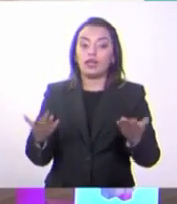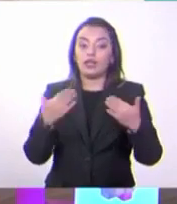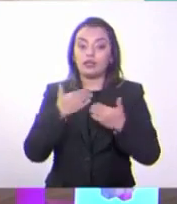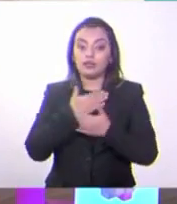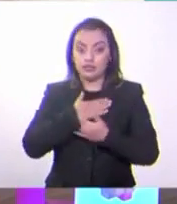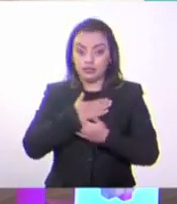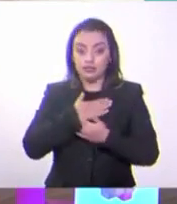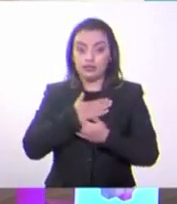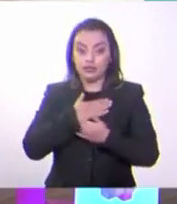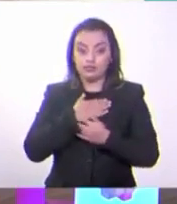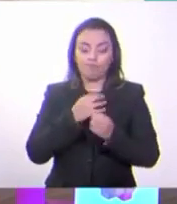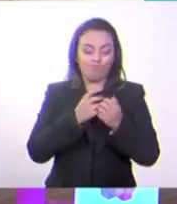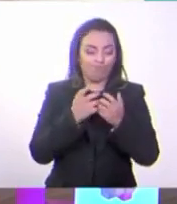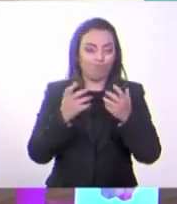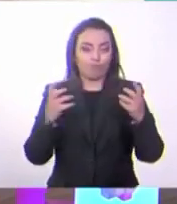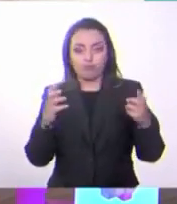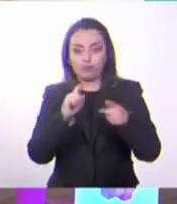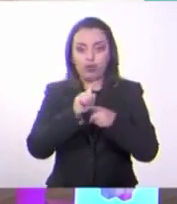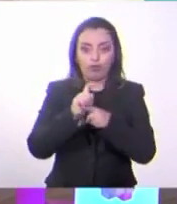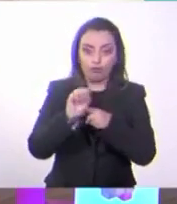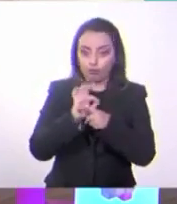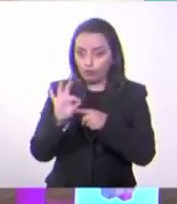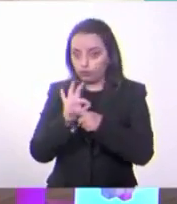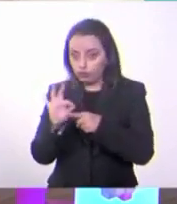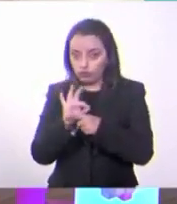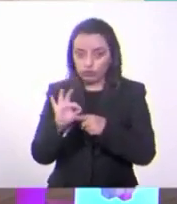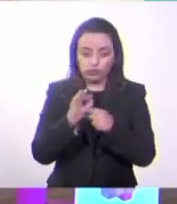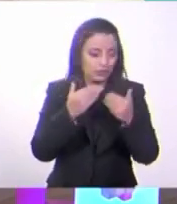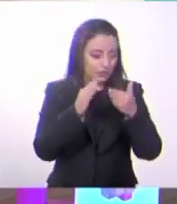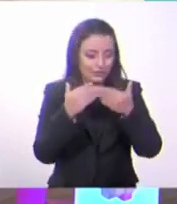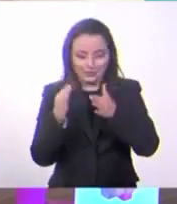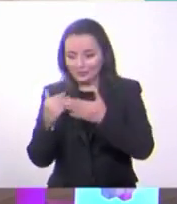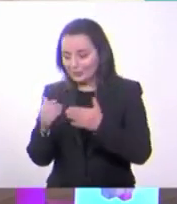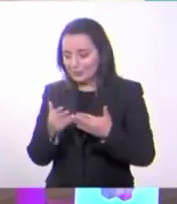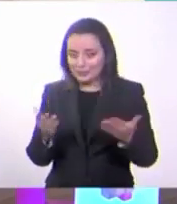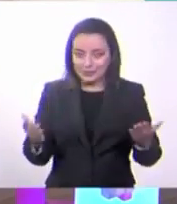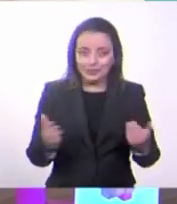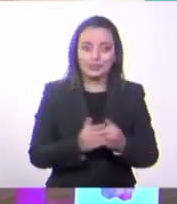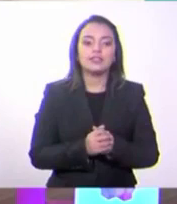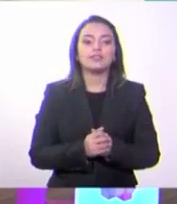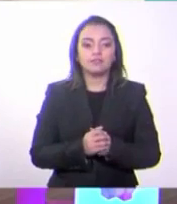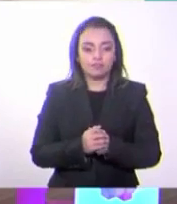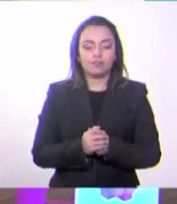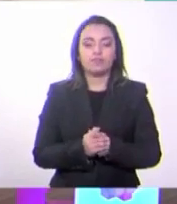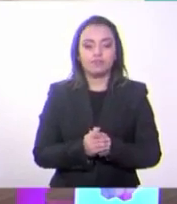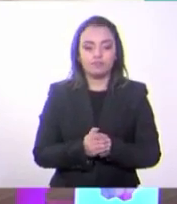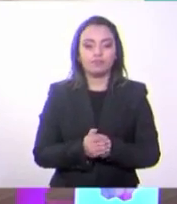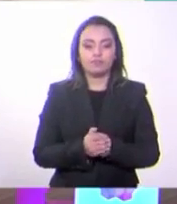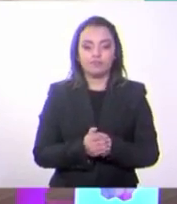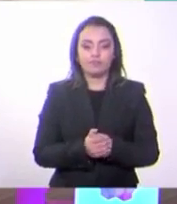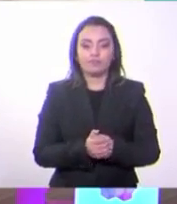conocemos, así que ya podemos hablar mucho sobre cuáles son inyectivas y cuáles no. ¿Cómo lo vas a hacer?